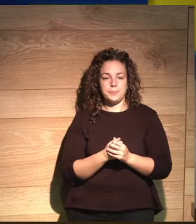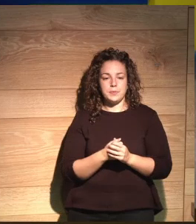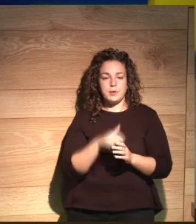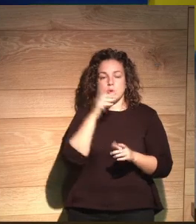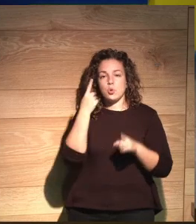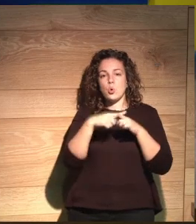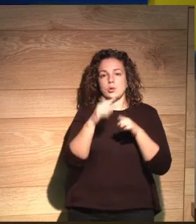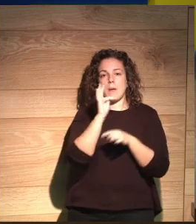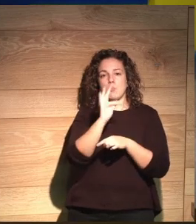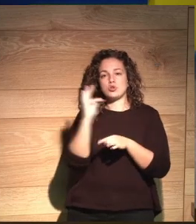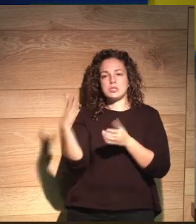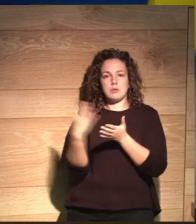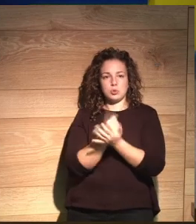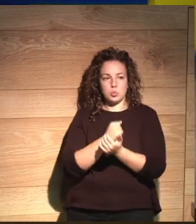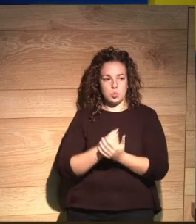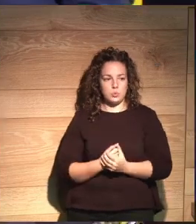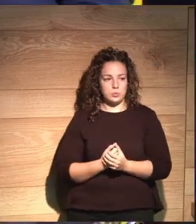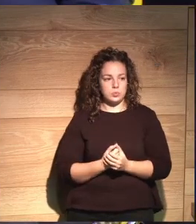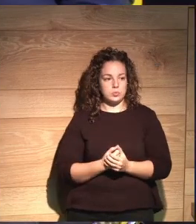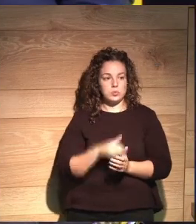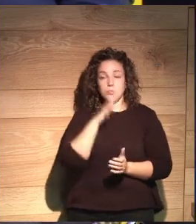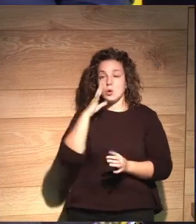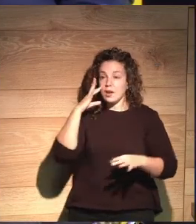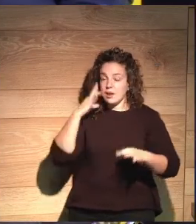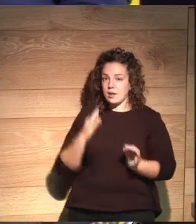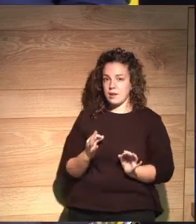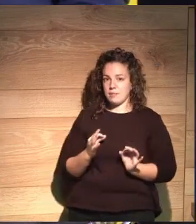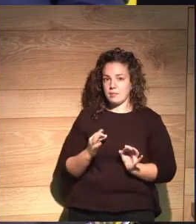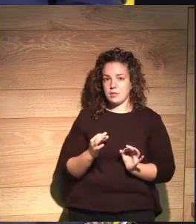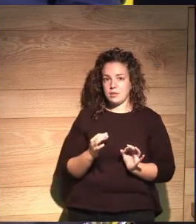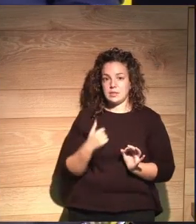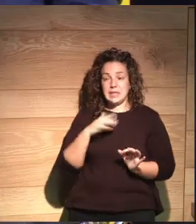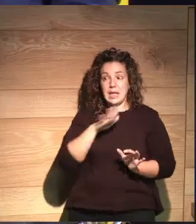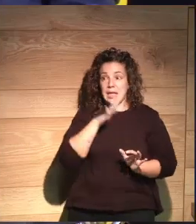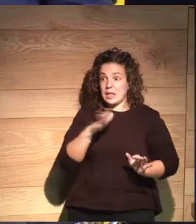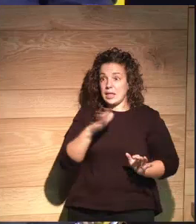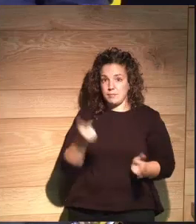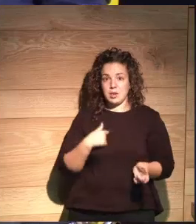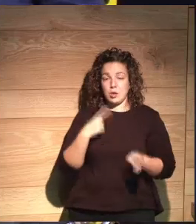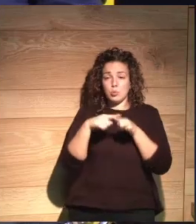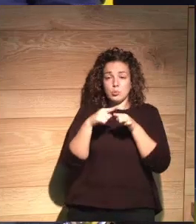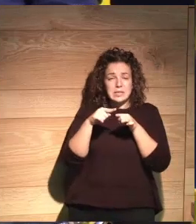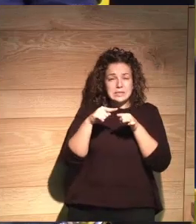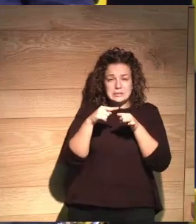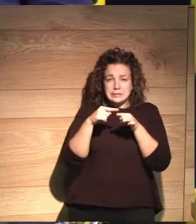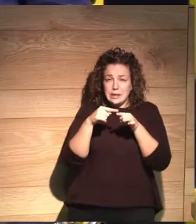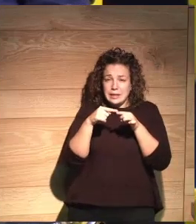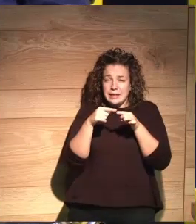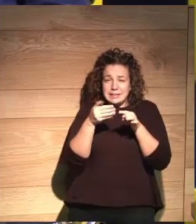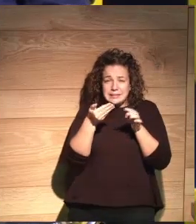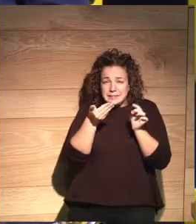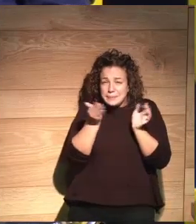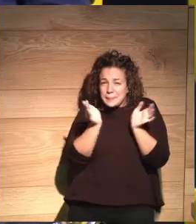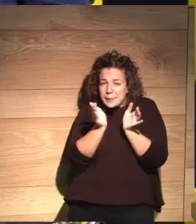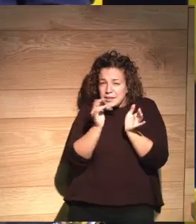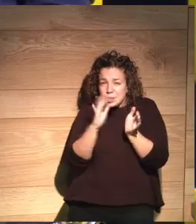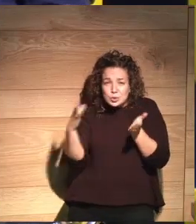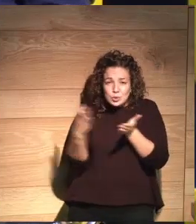cosas positivas realmente es impresionante y son cosas chiquitas cosas que todos podemos entender